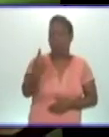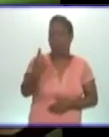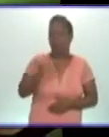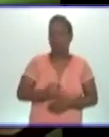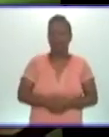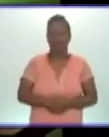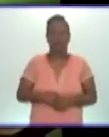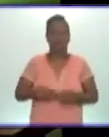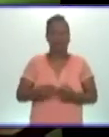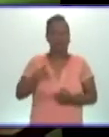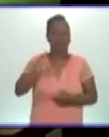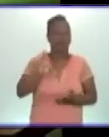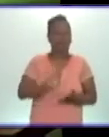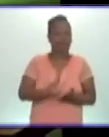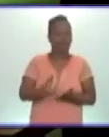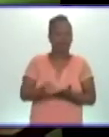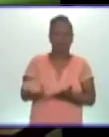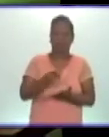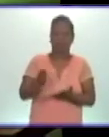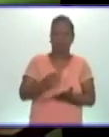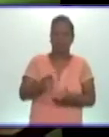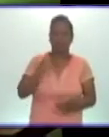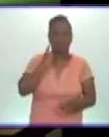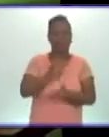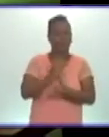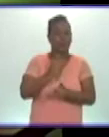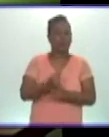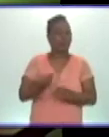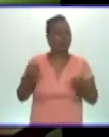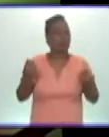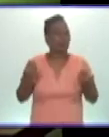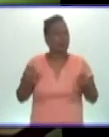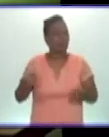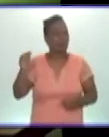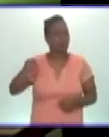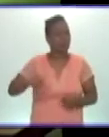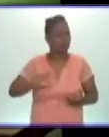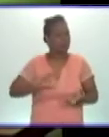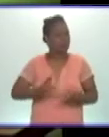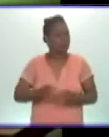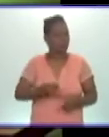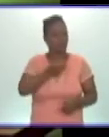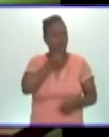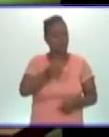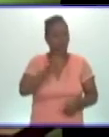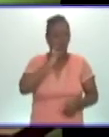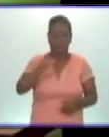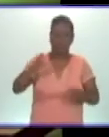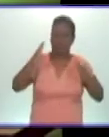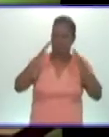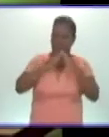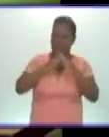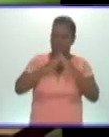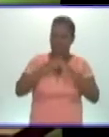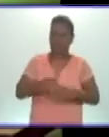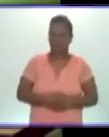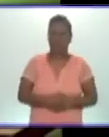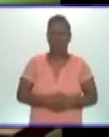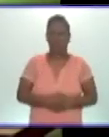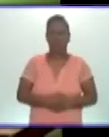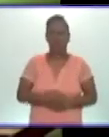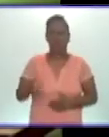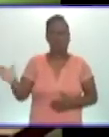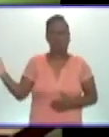en tu libro de texto aparecen muchos ejercicios de este tipo que puedes resolver en casa. Entonces, vamos a